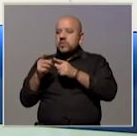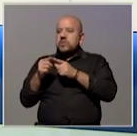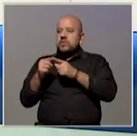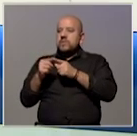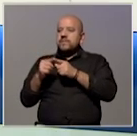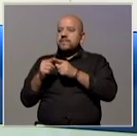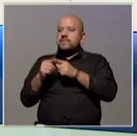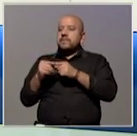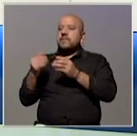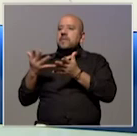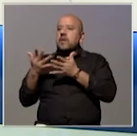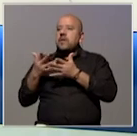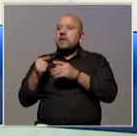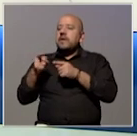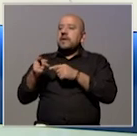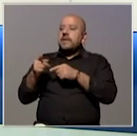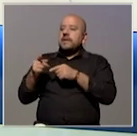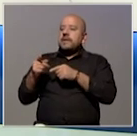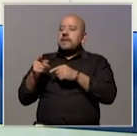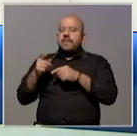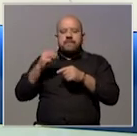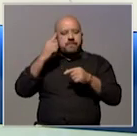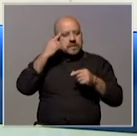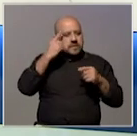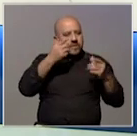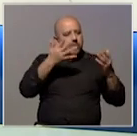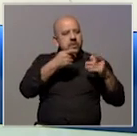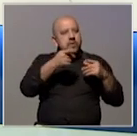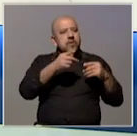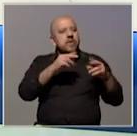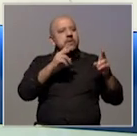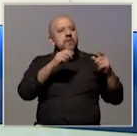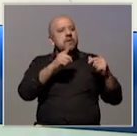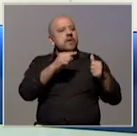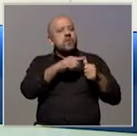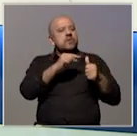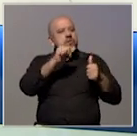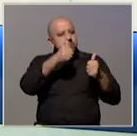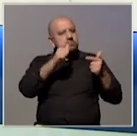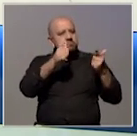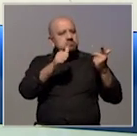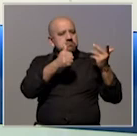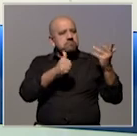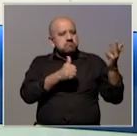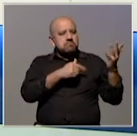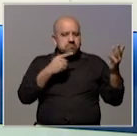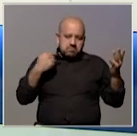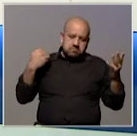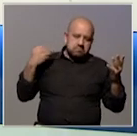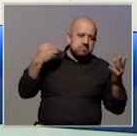sí mirando este periodo y para atrás cuáles son los hitos legislativos de la junta departamental del período